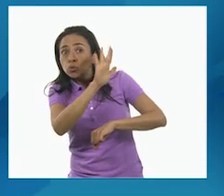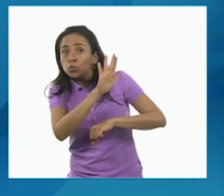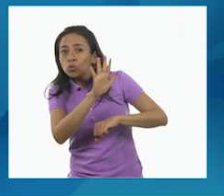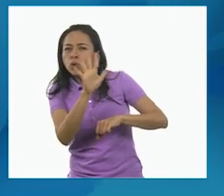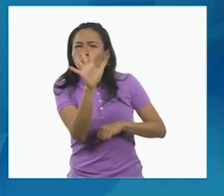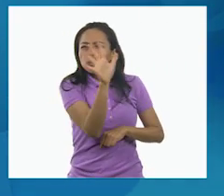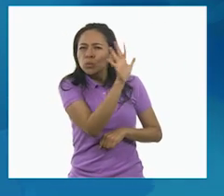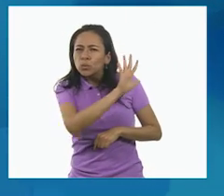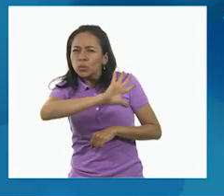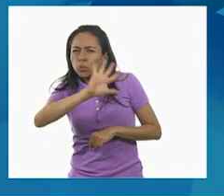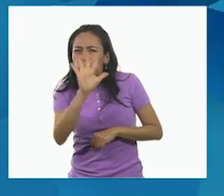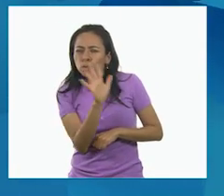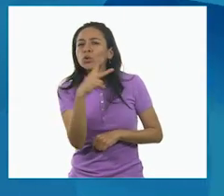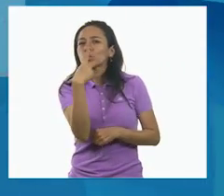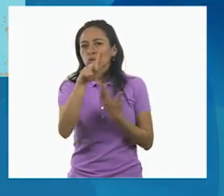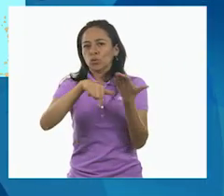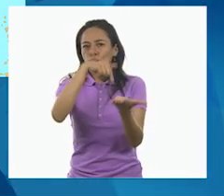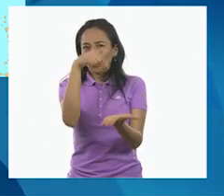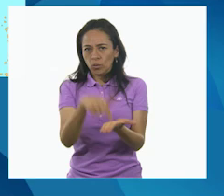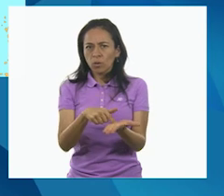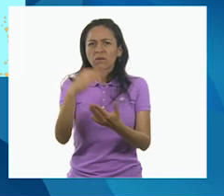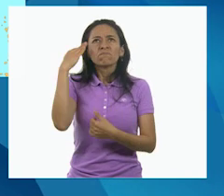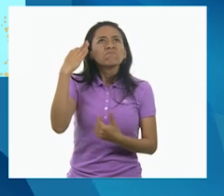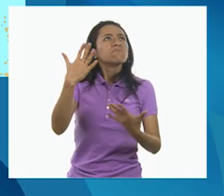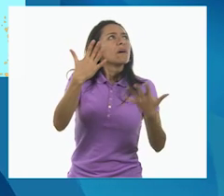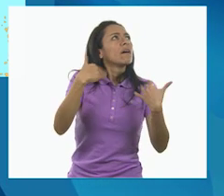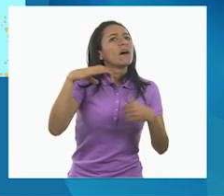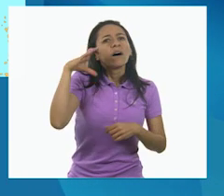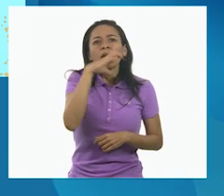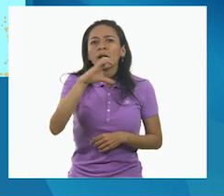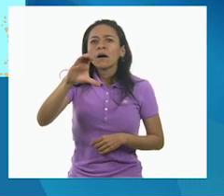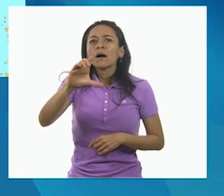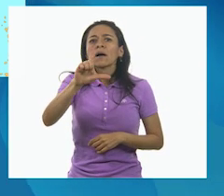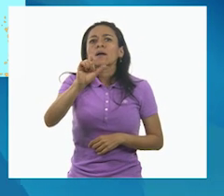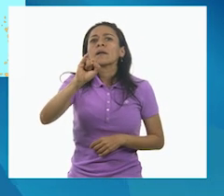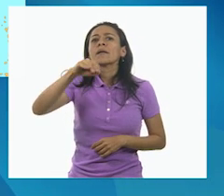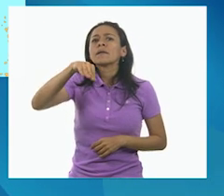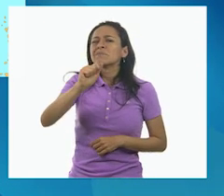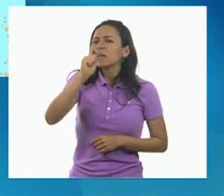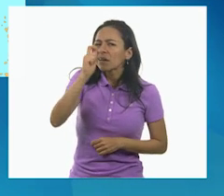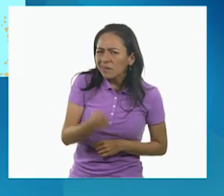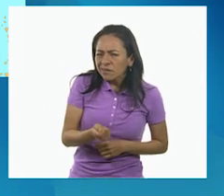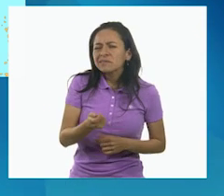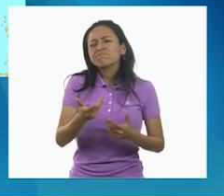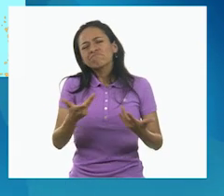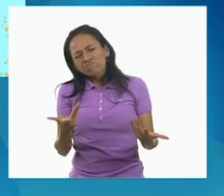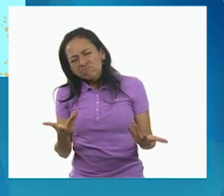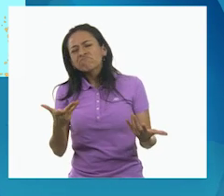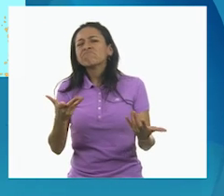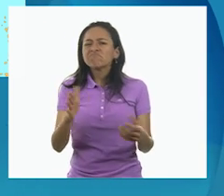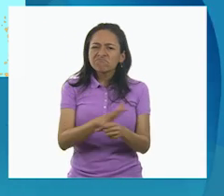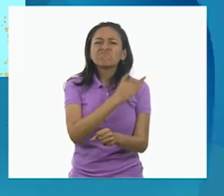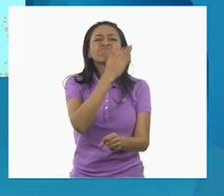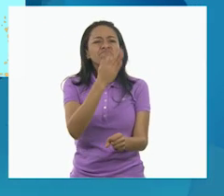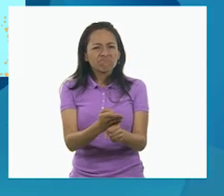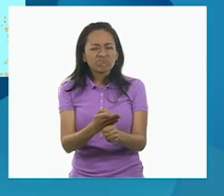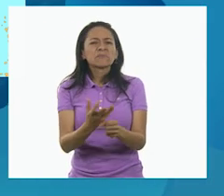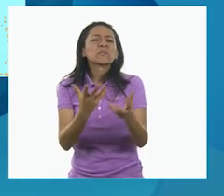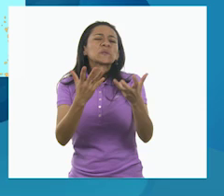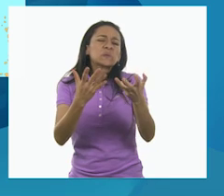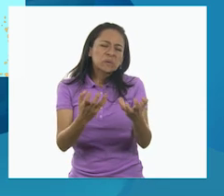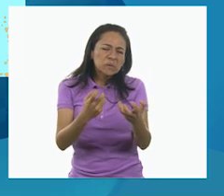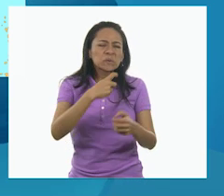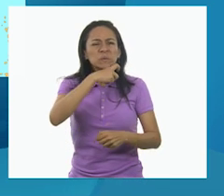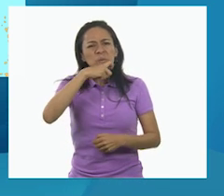geográfica. Y el clima, pues esta región posee un territorio semiárido de clima caluroso en el